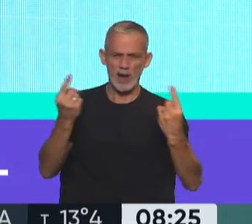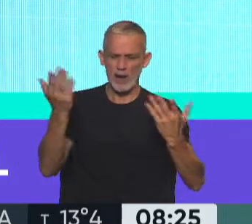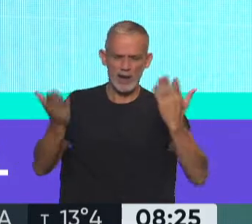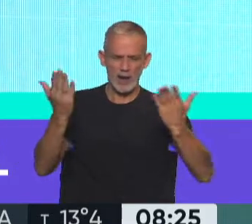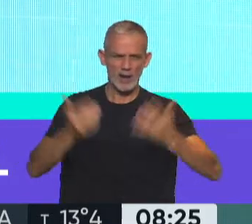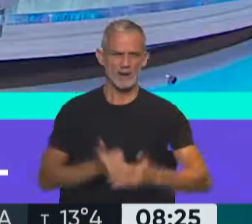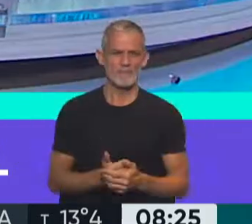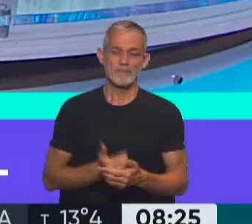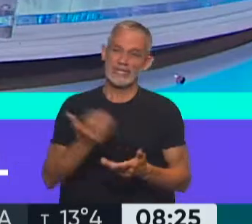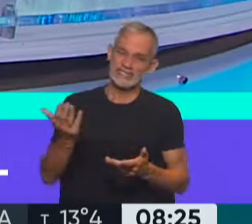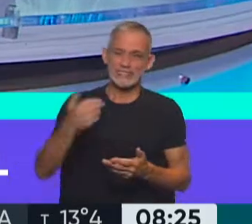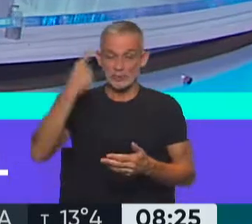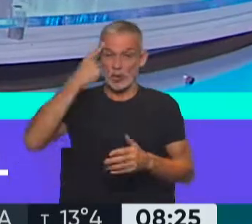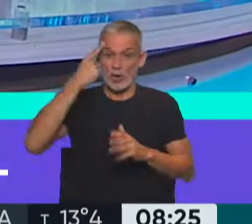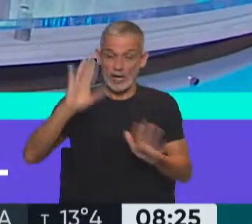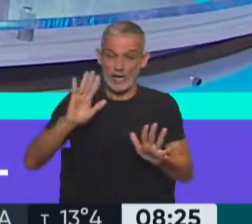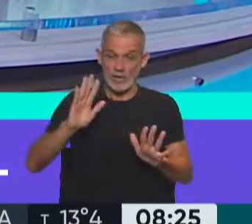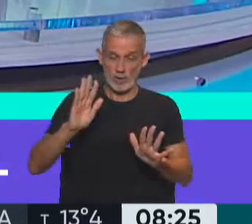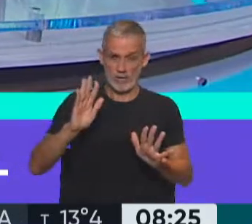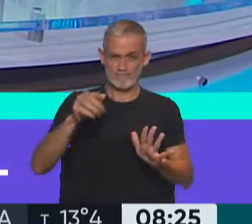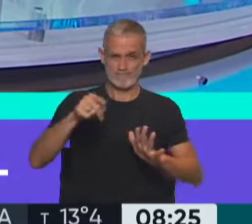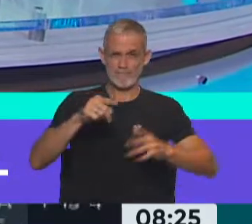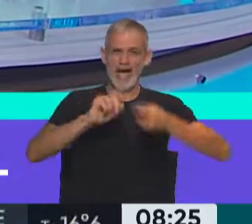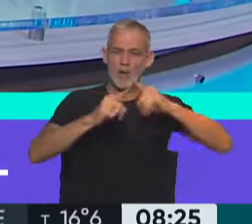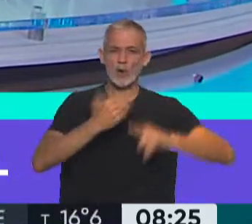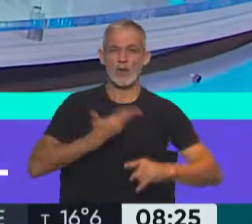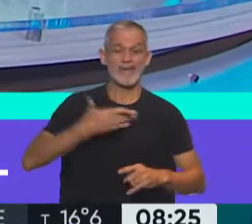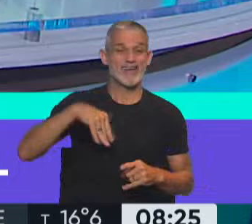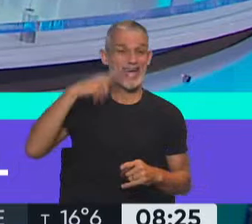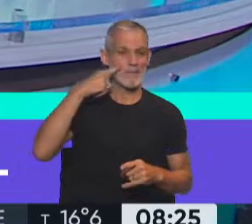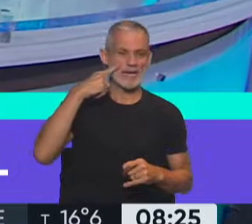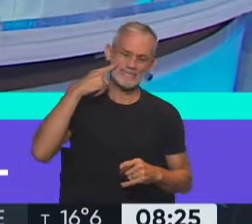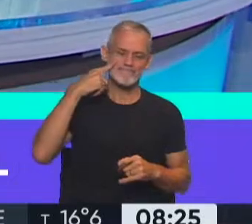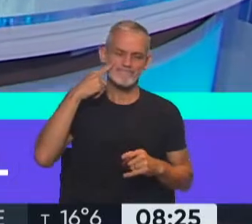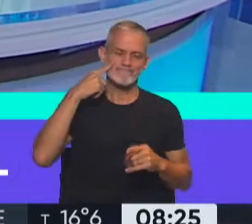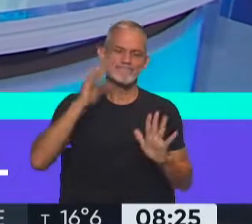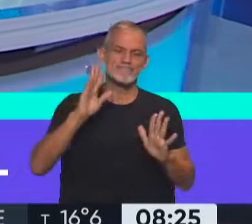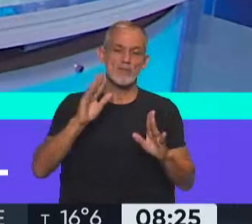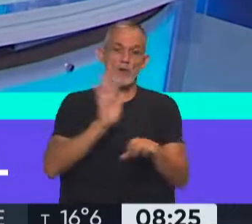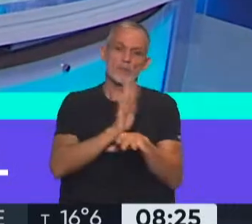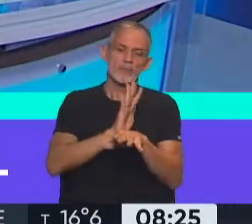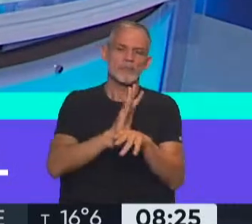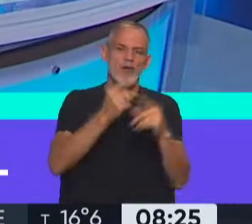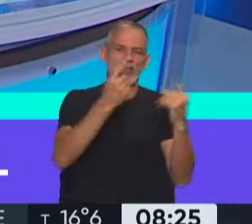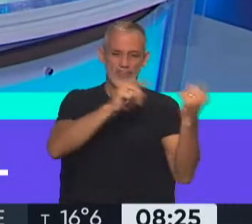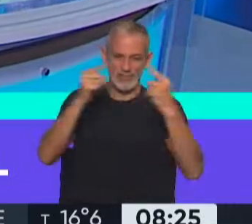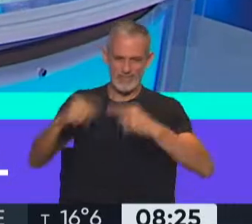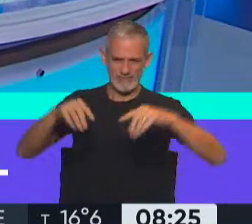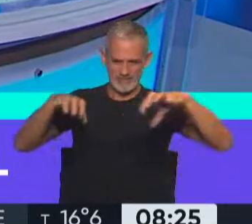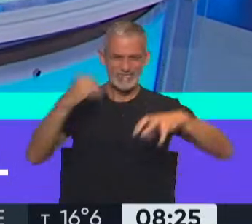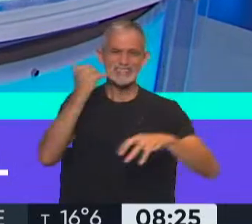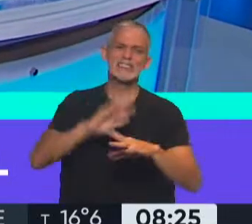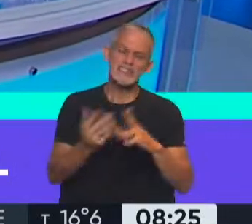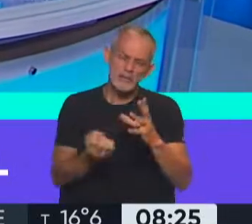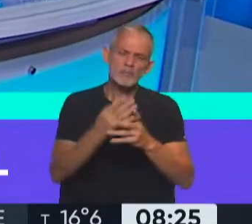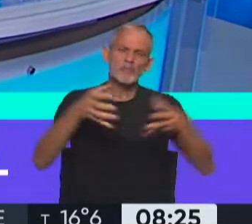ese acuerdo? Interpreto que en realidad lo que viene a hacer el acuerdo con el Fondo Monetario Internacional es poner sobre la mesa diferencias que ya desde la génesis